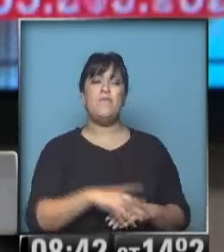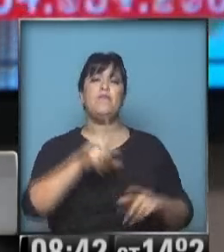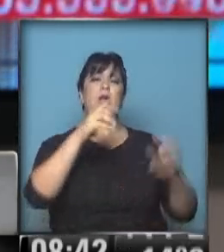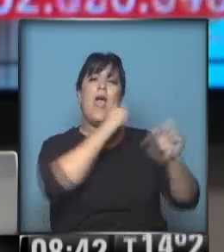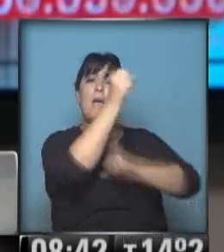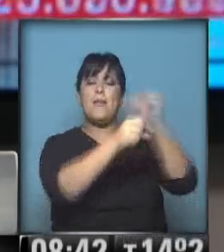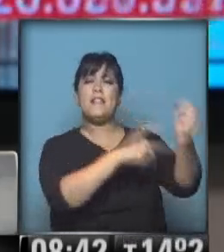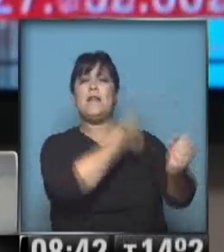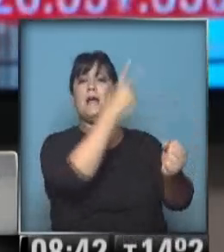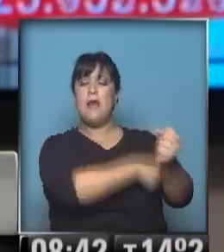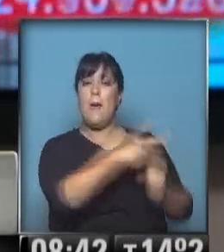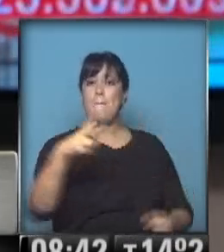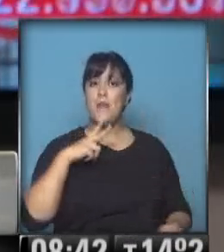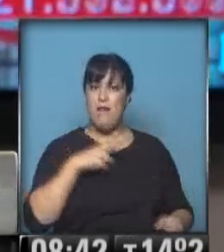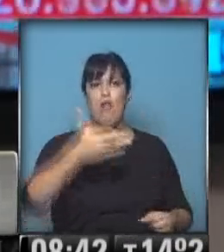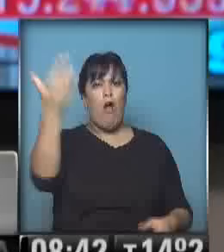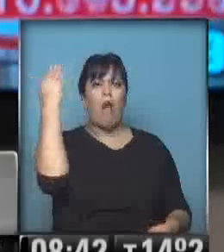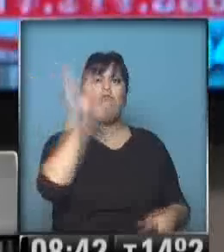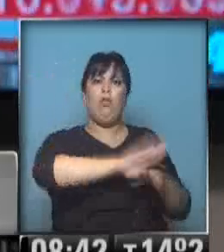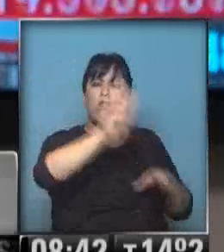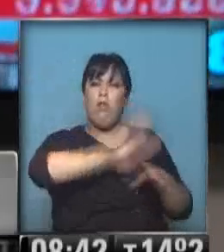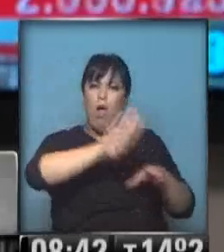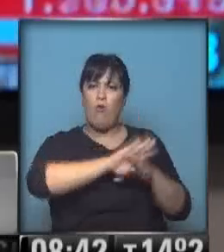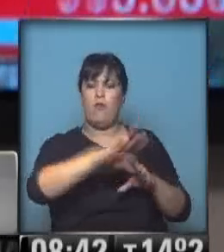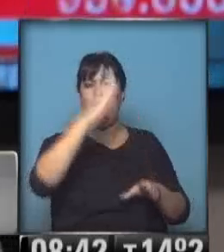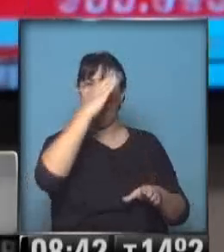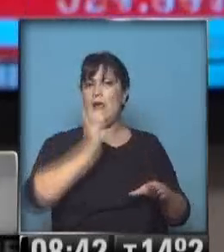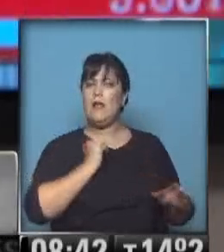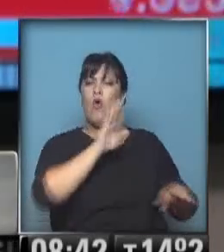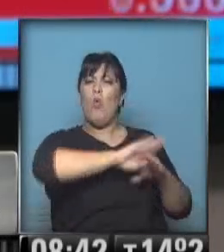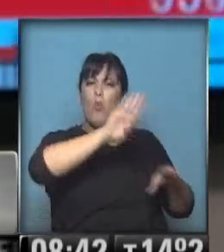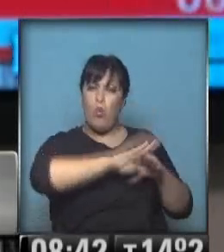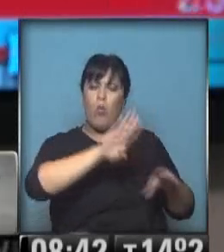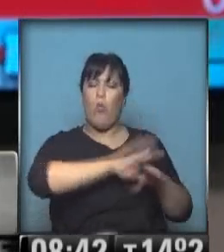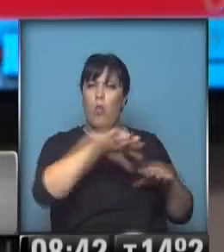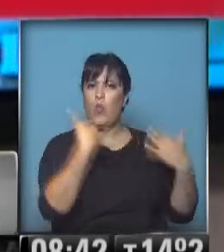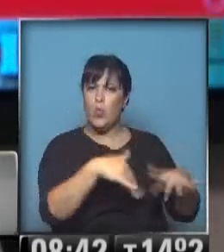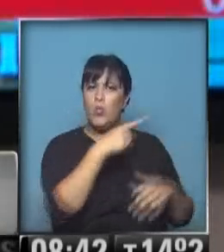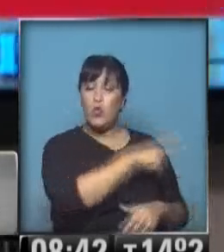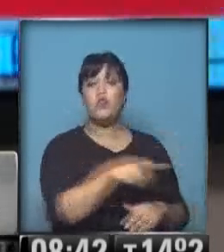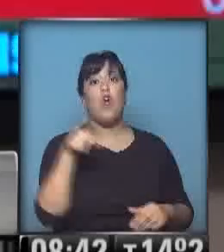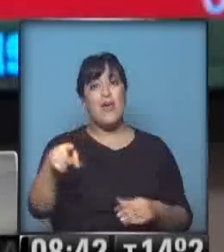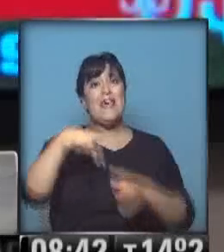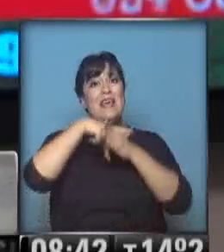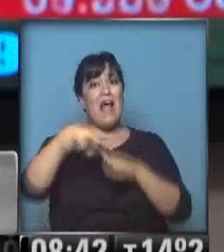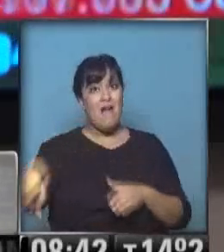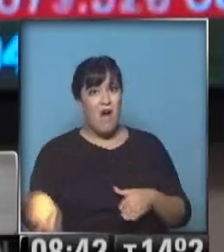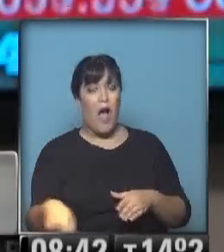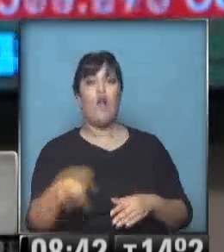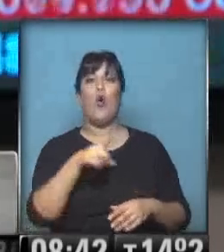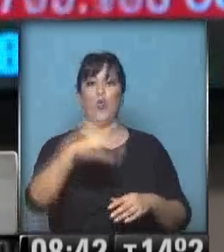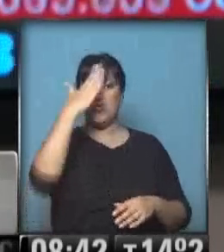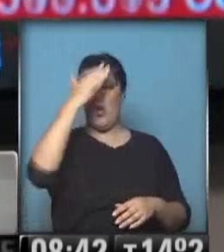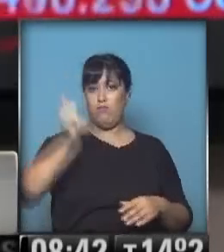empresarios privados que se habían endeudado mucho durante esa etapa de la dictadura 76 al 82 y llega cabalo y antes de que se vaya la